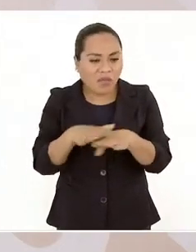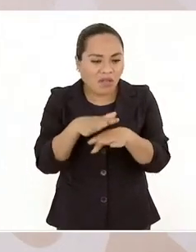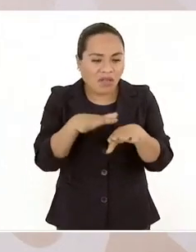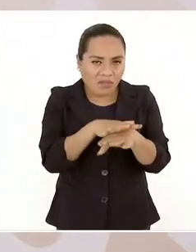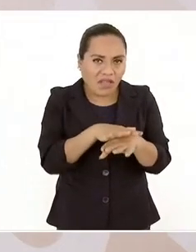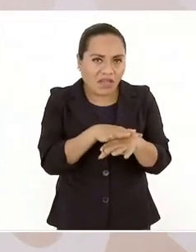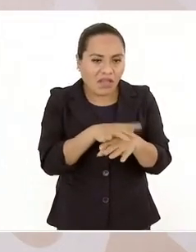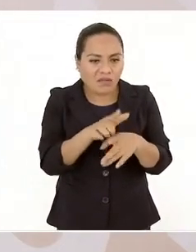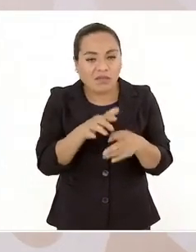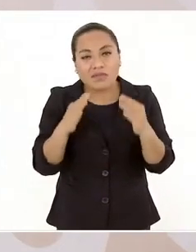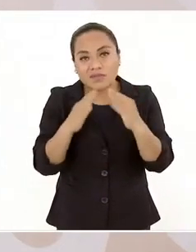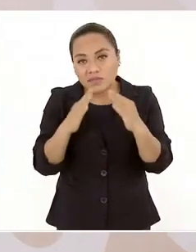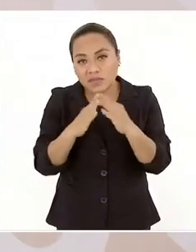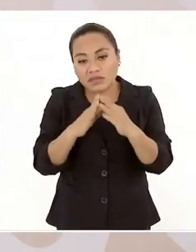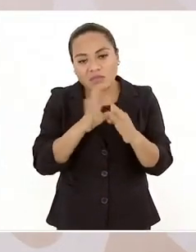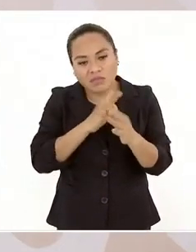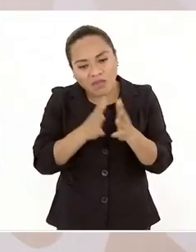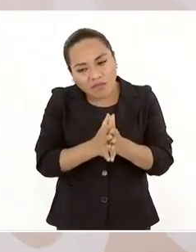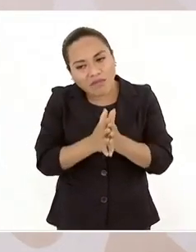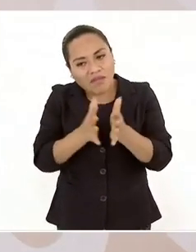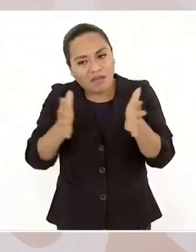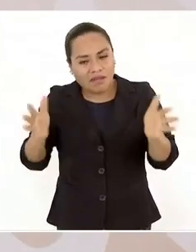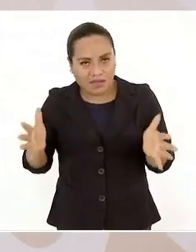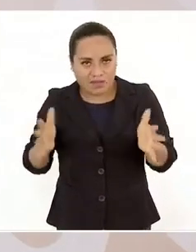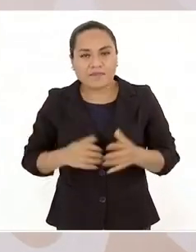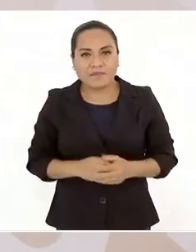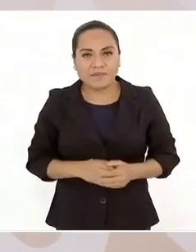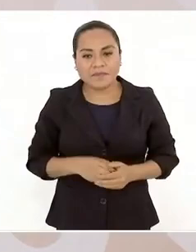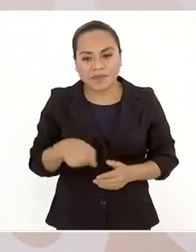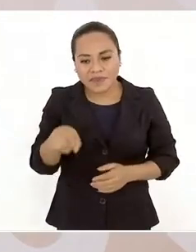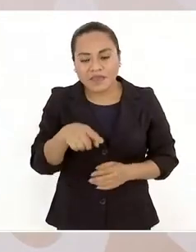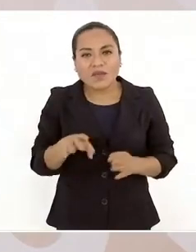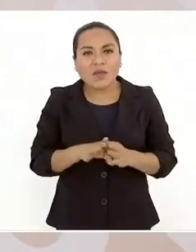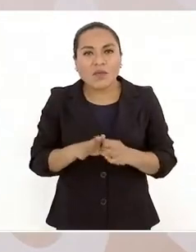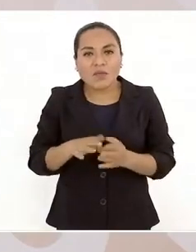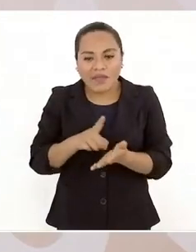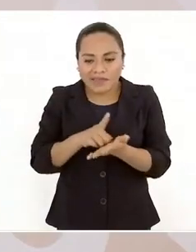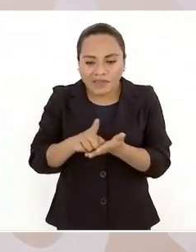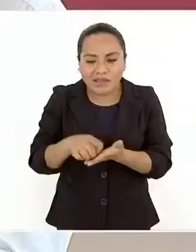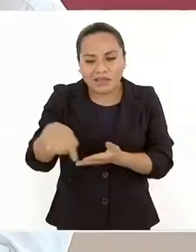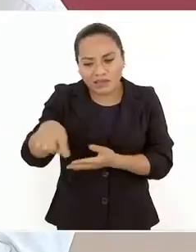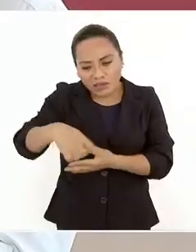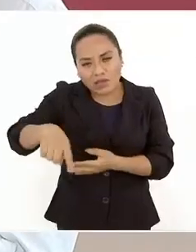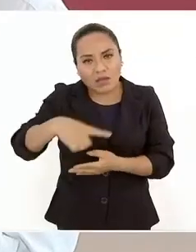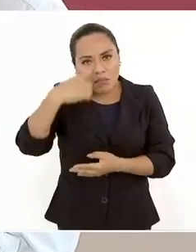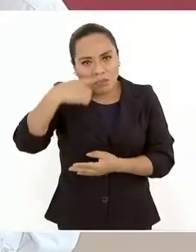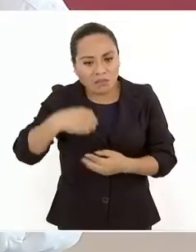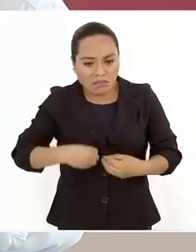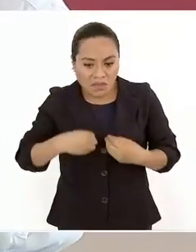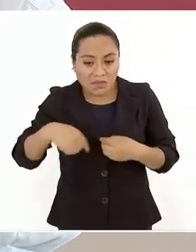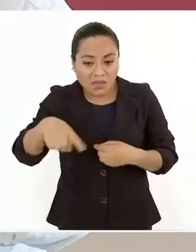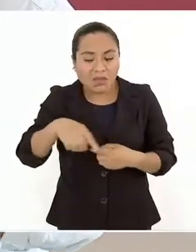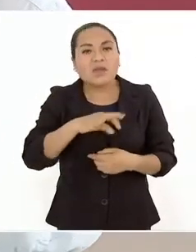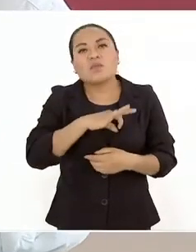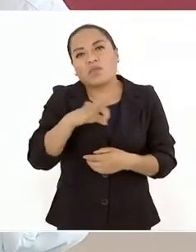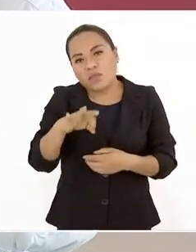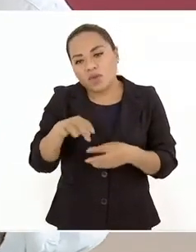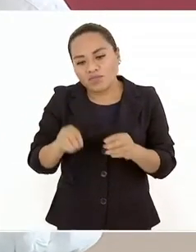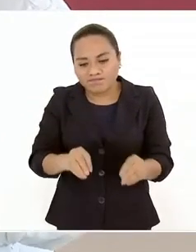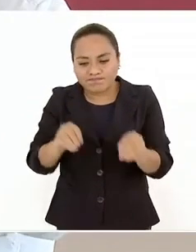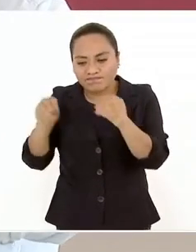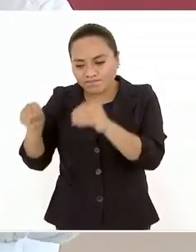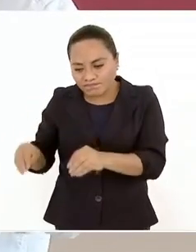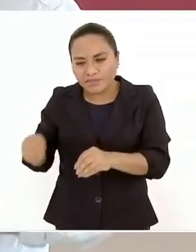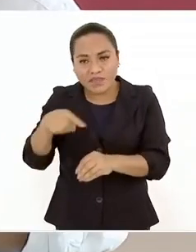mejorar o ampliar sus viviendas, aunque no sea el caso de que estén dentro del derecho de vía, y a veces